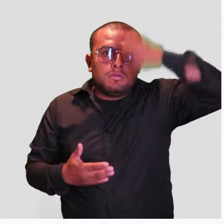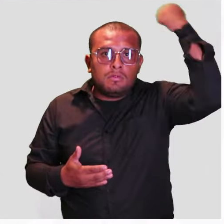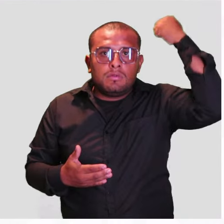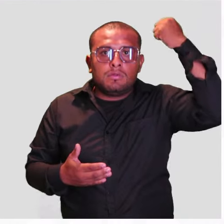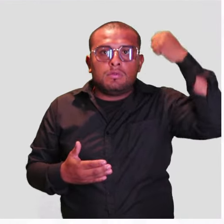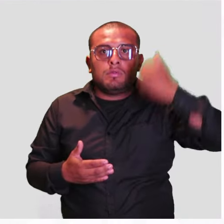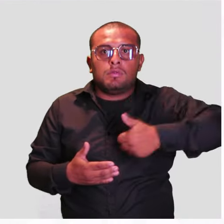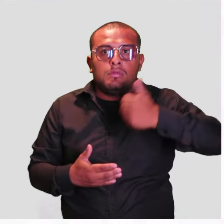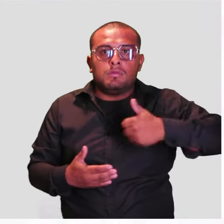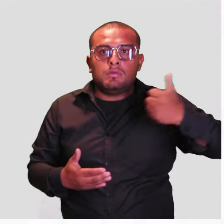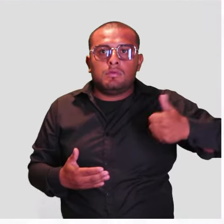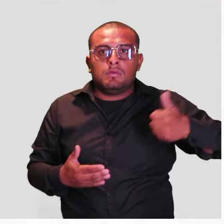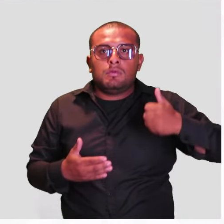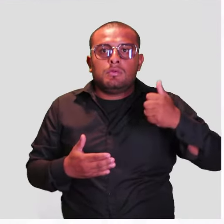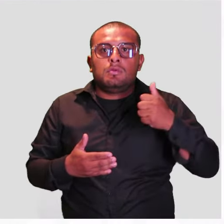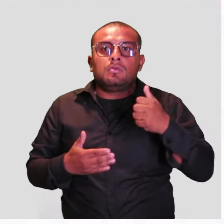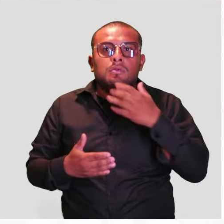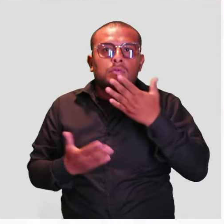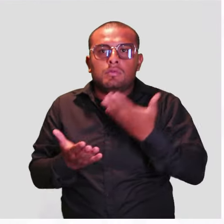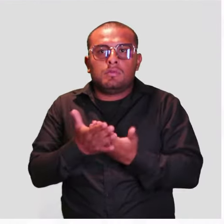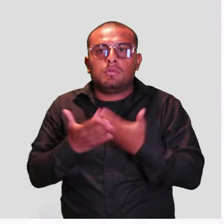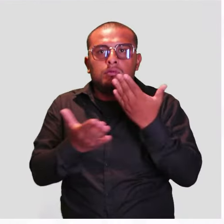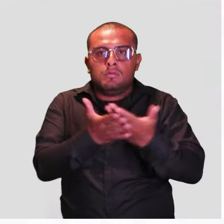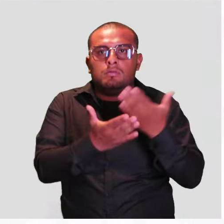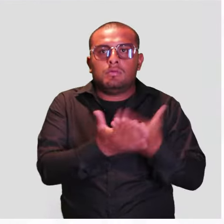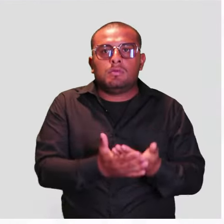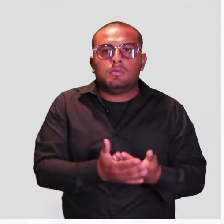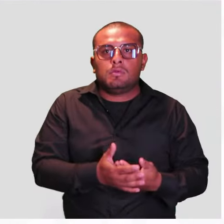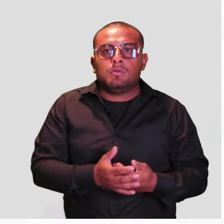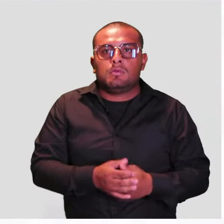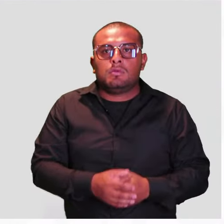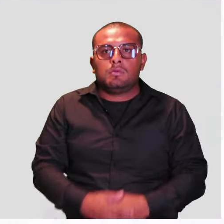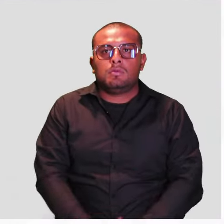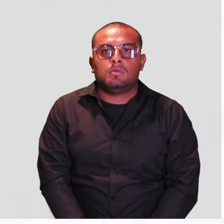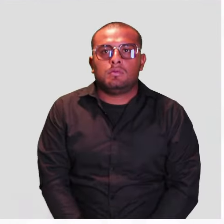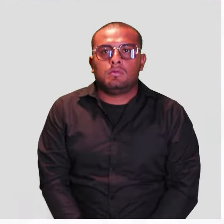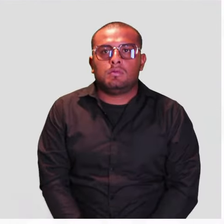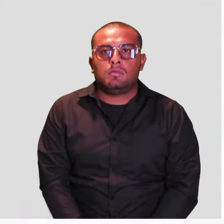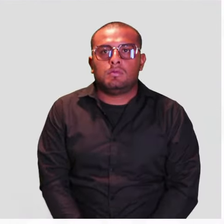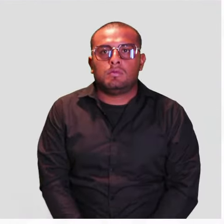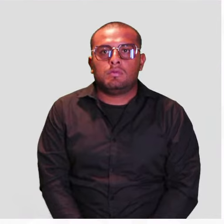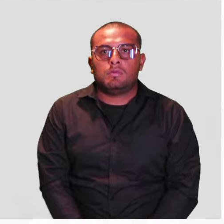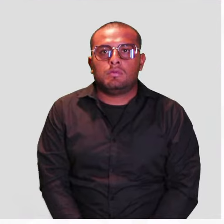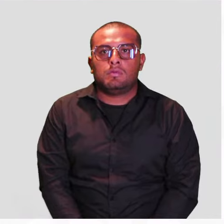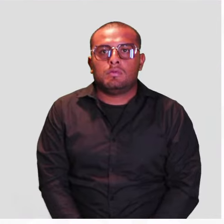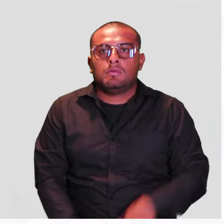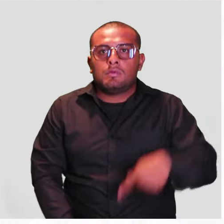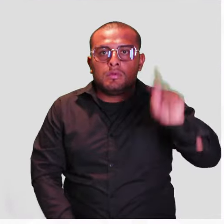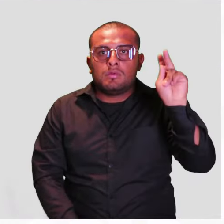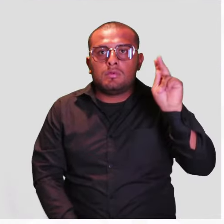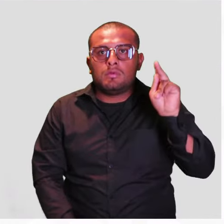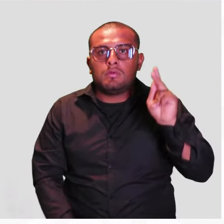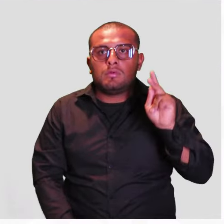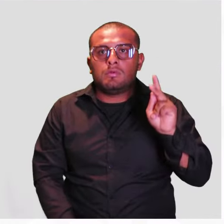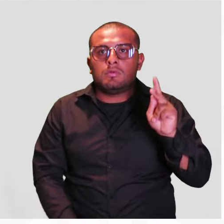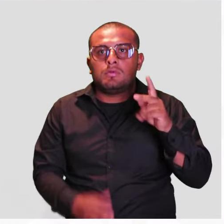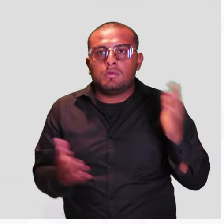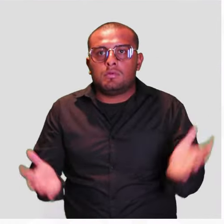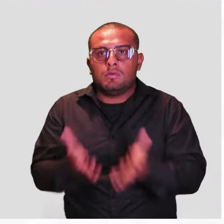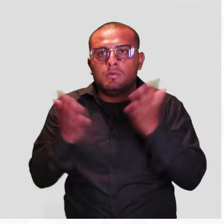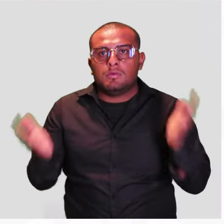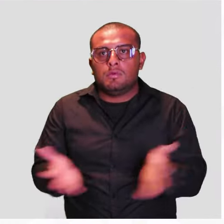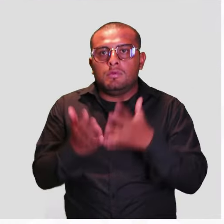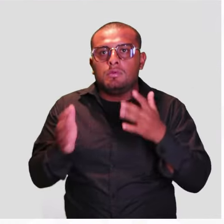escuchar más acerca de sus propuestas. Así es, y solamente para tratar de alentar este diálogo y